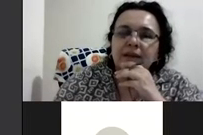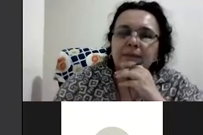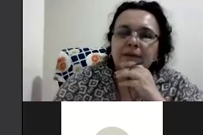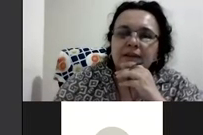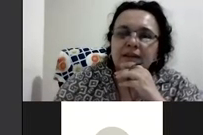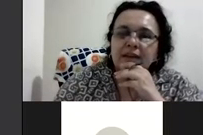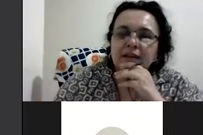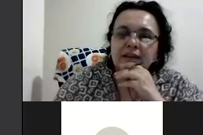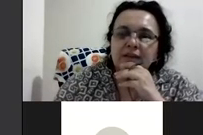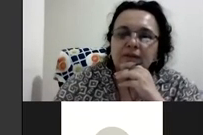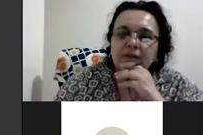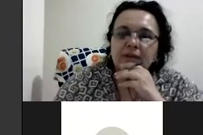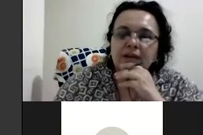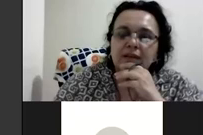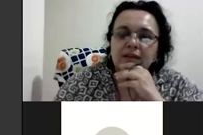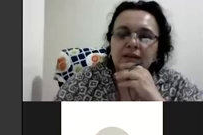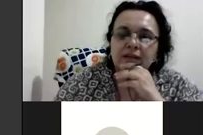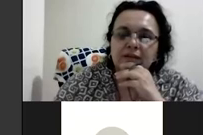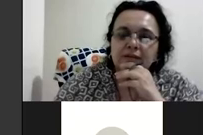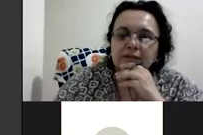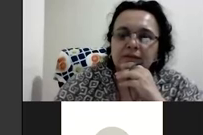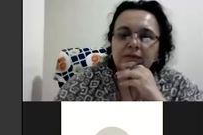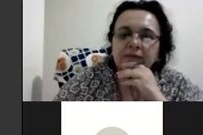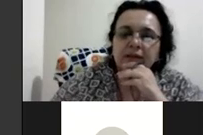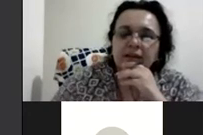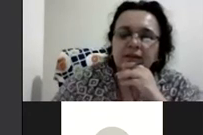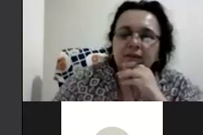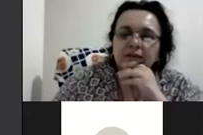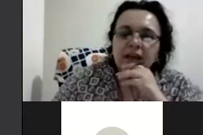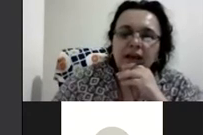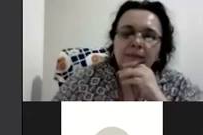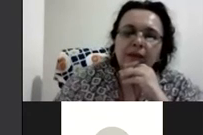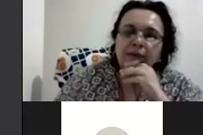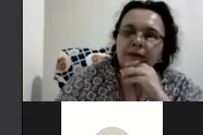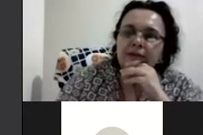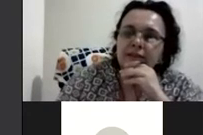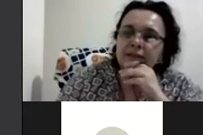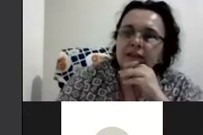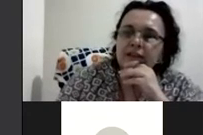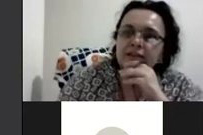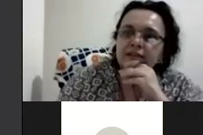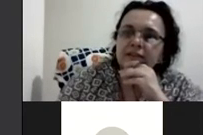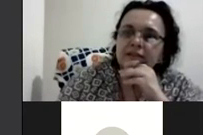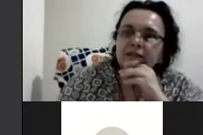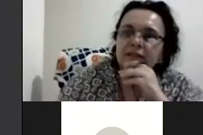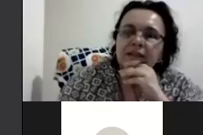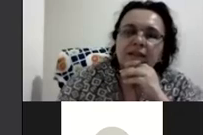Ajá. Vale, después aquí no creo que haya nada que les tengan dudas. Ah, merrier. Esto